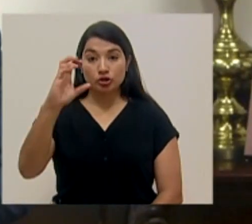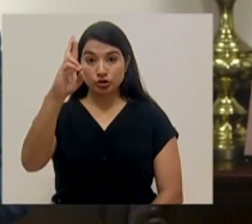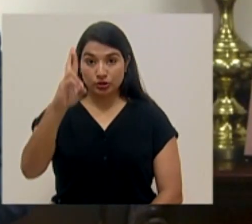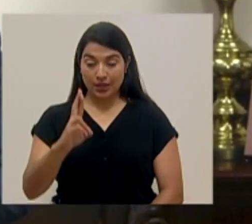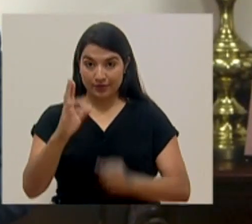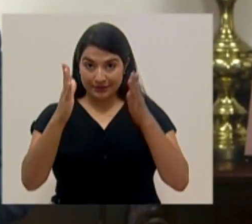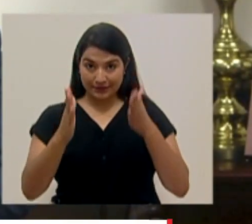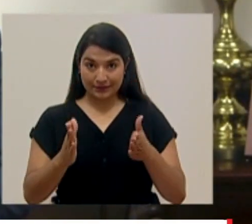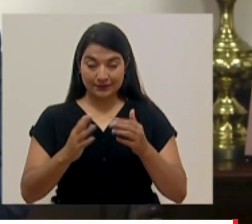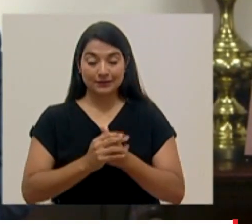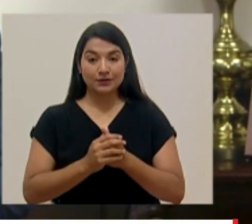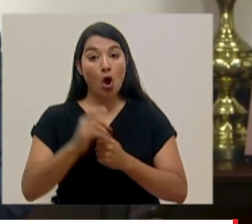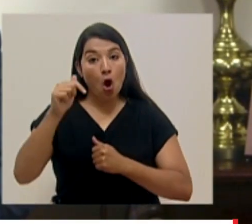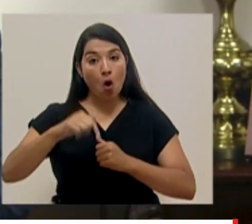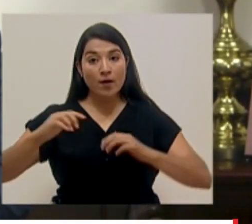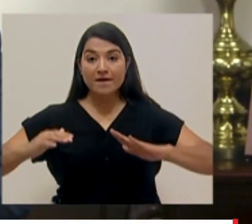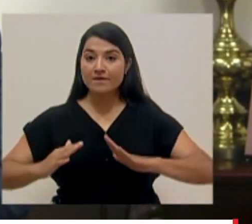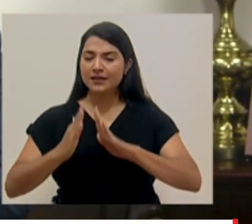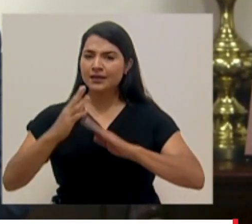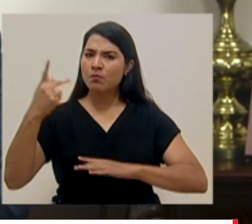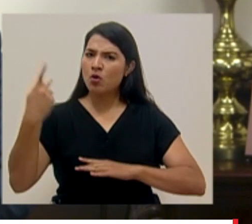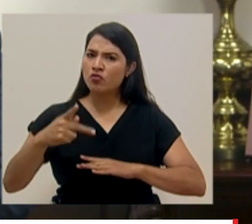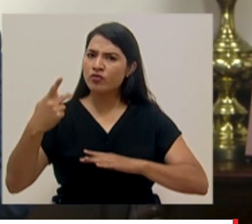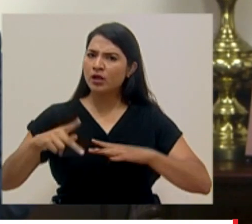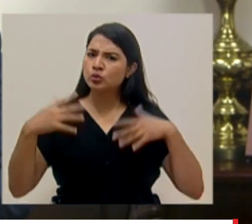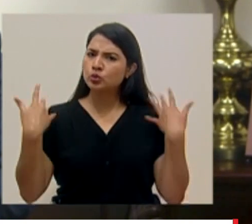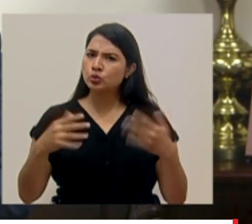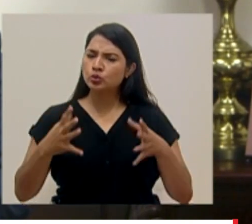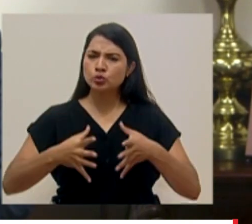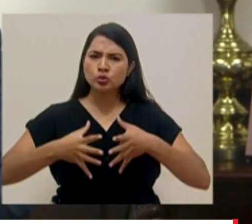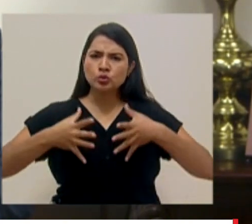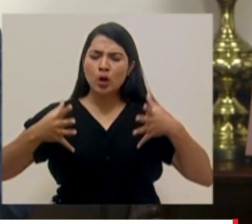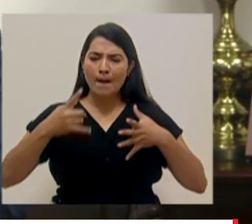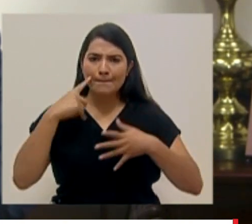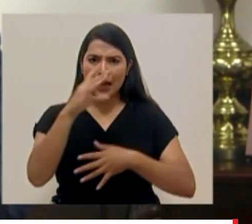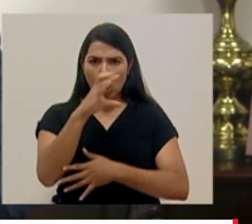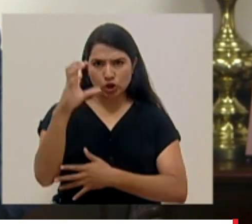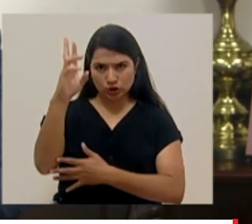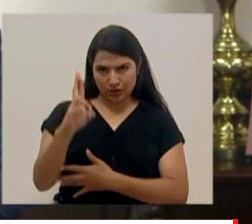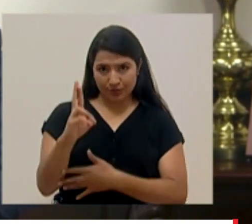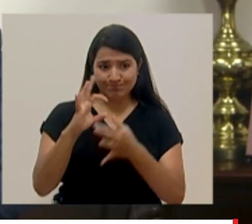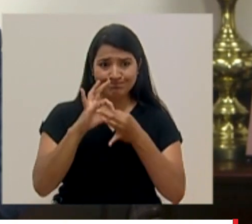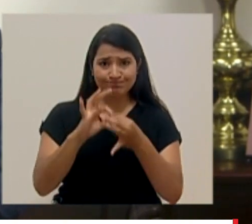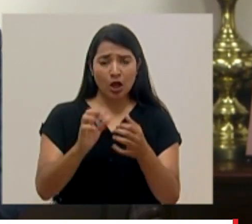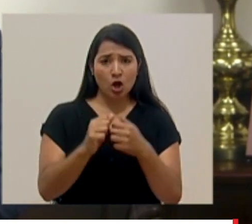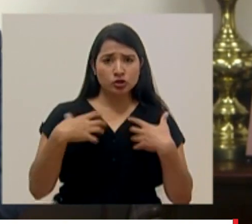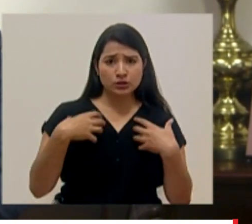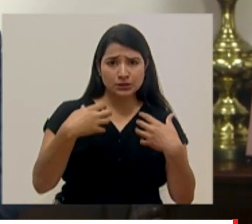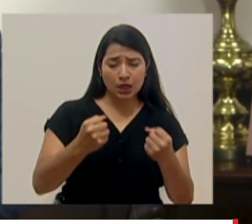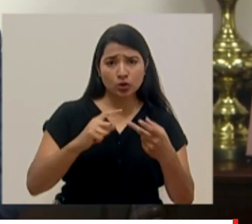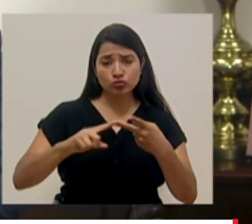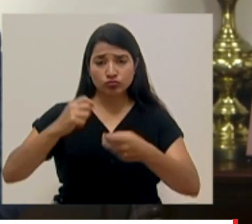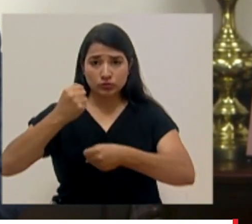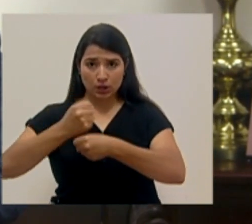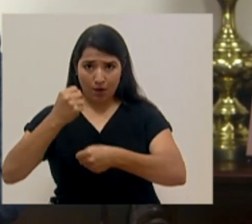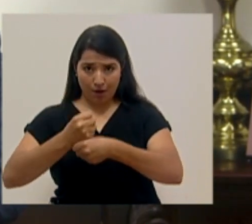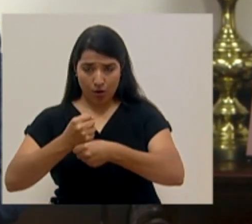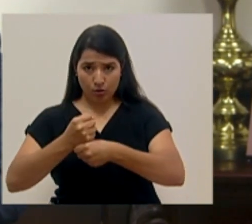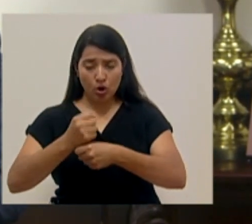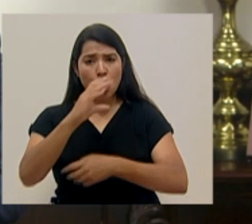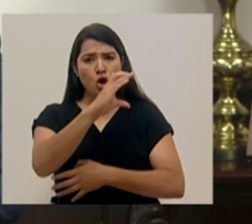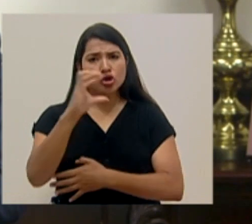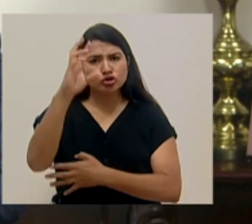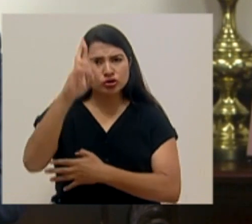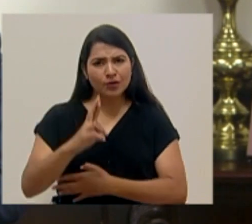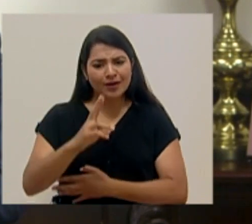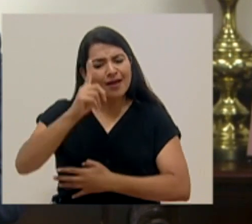Costarricenses, hoy enfrentamos riesgos enormes para toda Costa Rica, tanto en la salud como en el empleo. El país